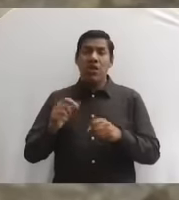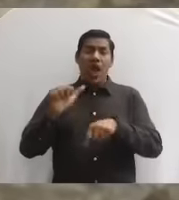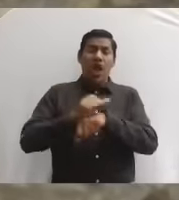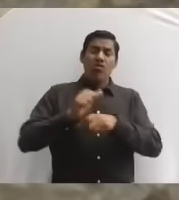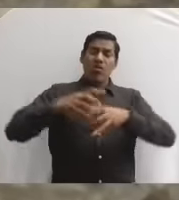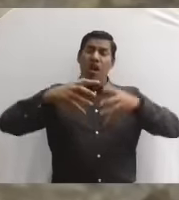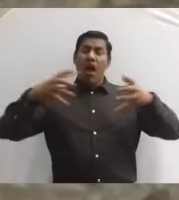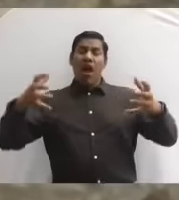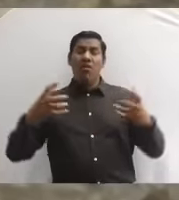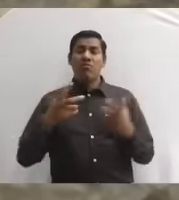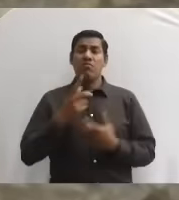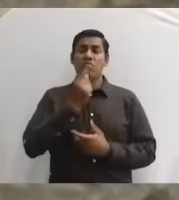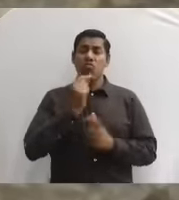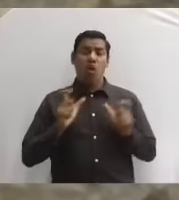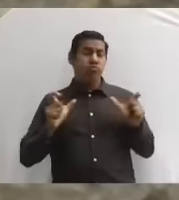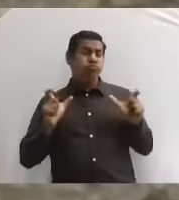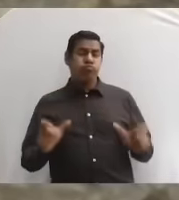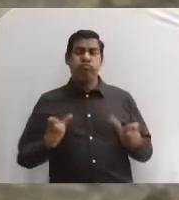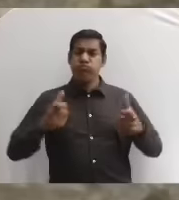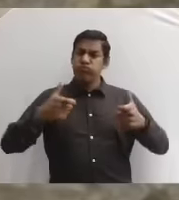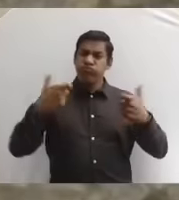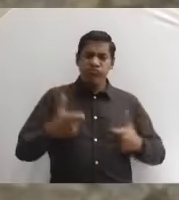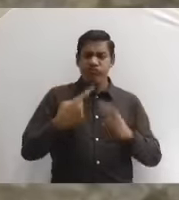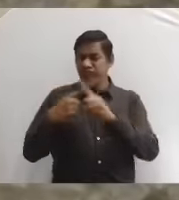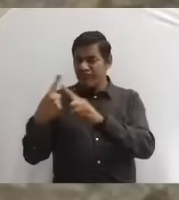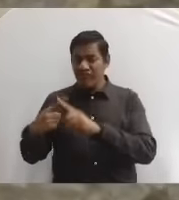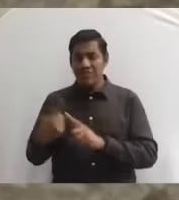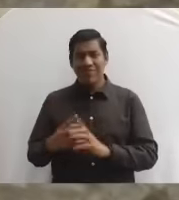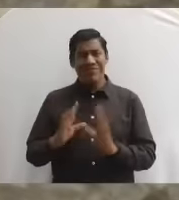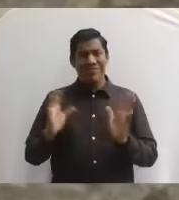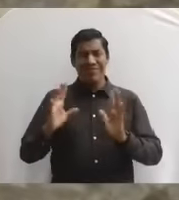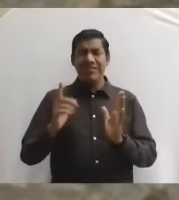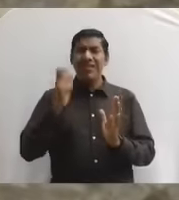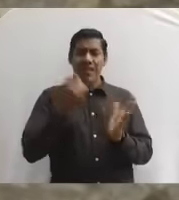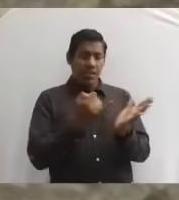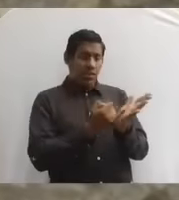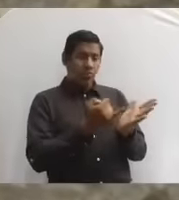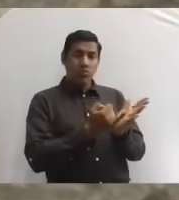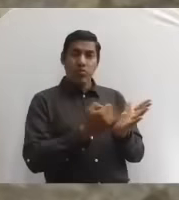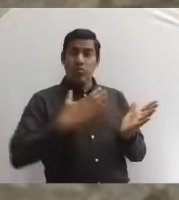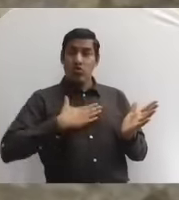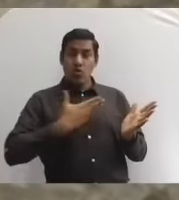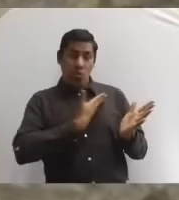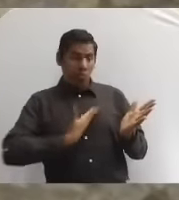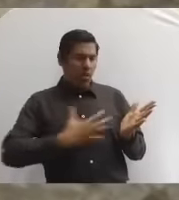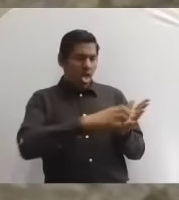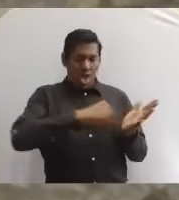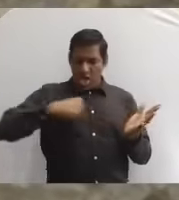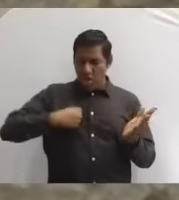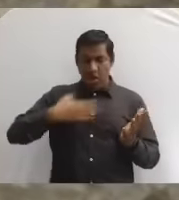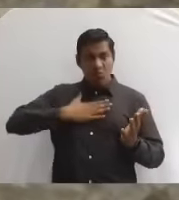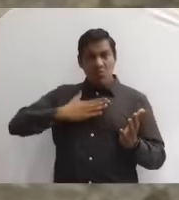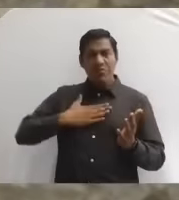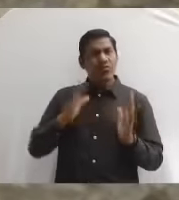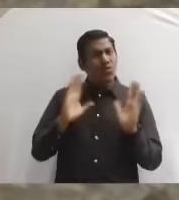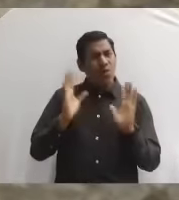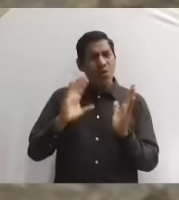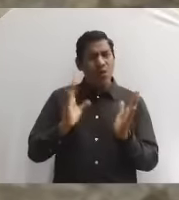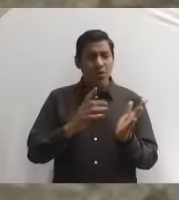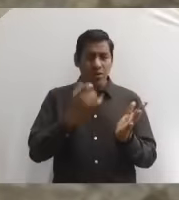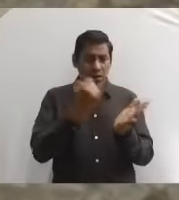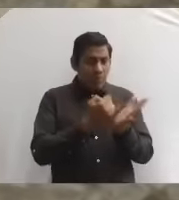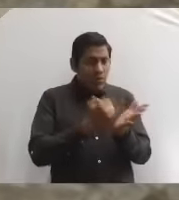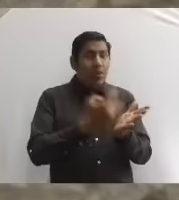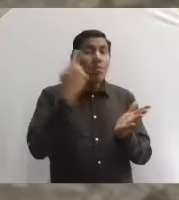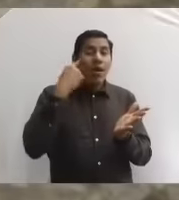No. Los impuestos son del pueblo y hay que regresarlos al pueblo de México. De eso se